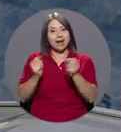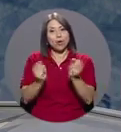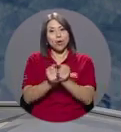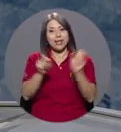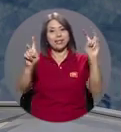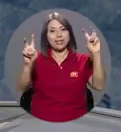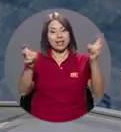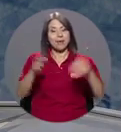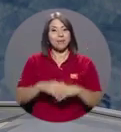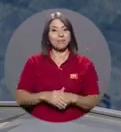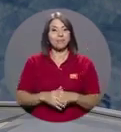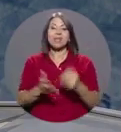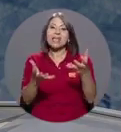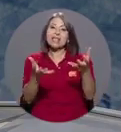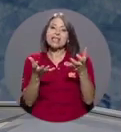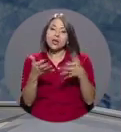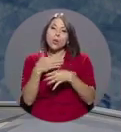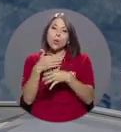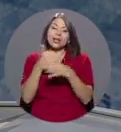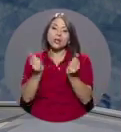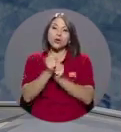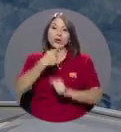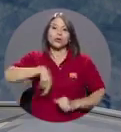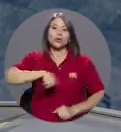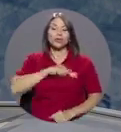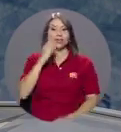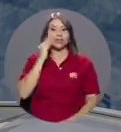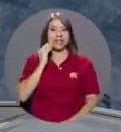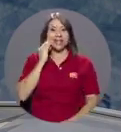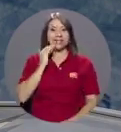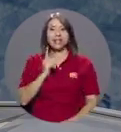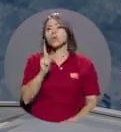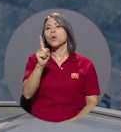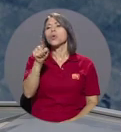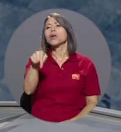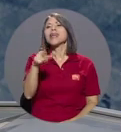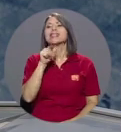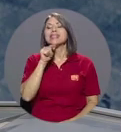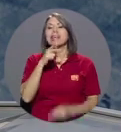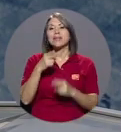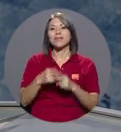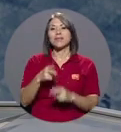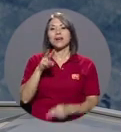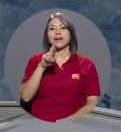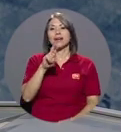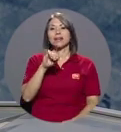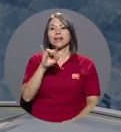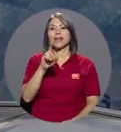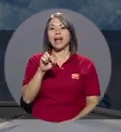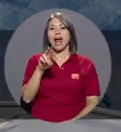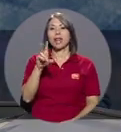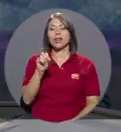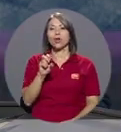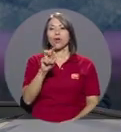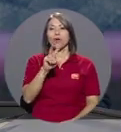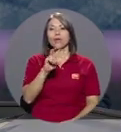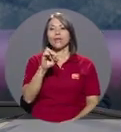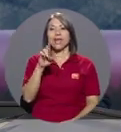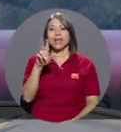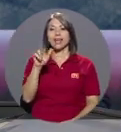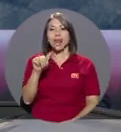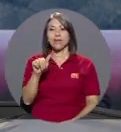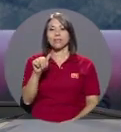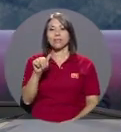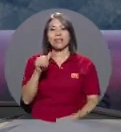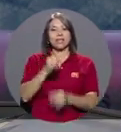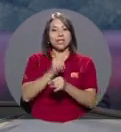trabajan en este tema y que quisieron compartir con nosotros su experiencia. Una de ellas es Ricardo Vieira, quien representa al Instituto de